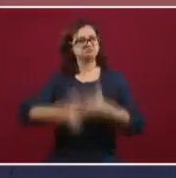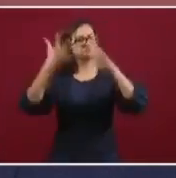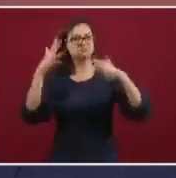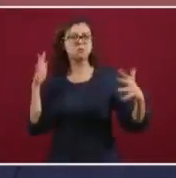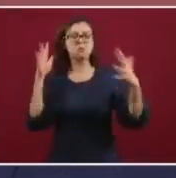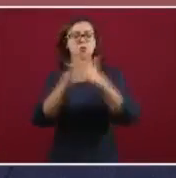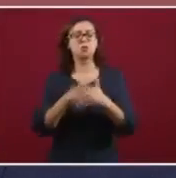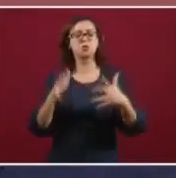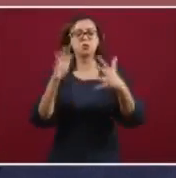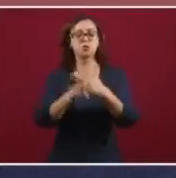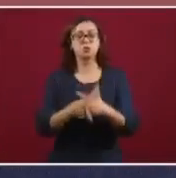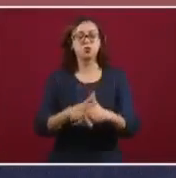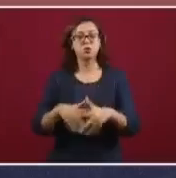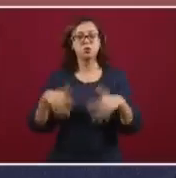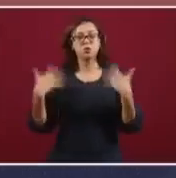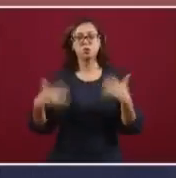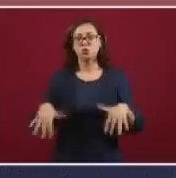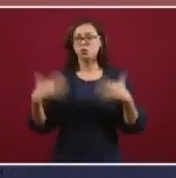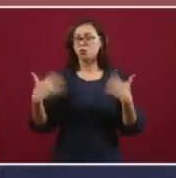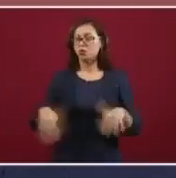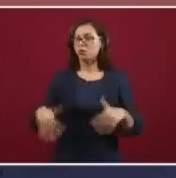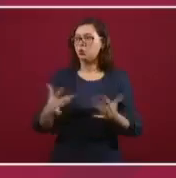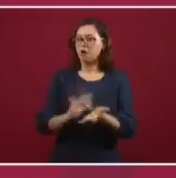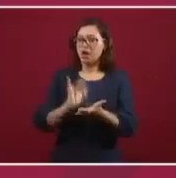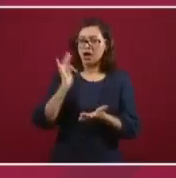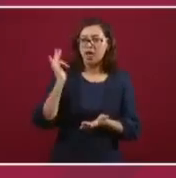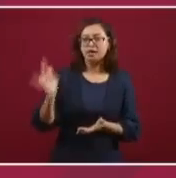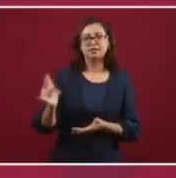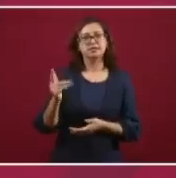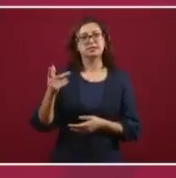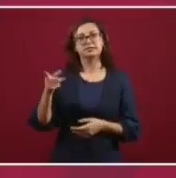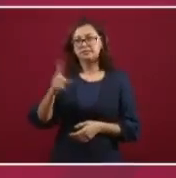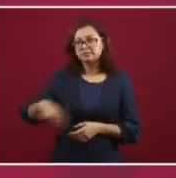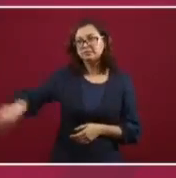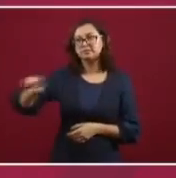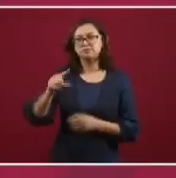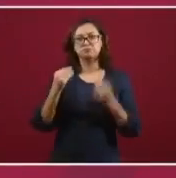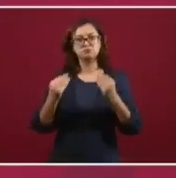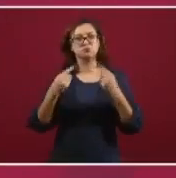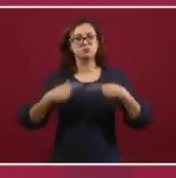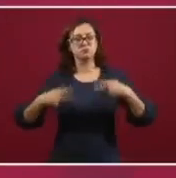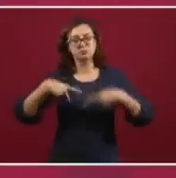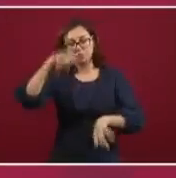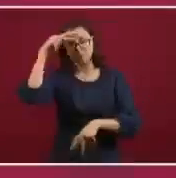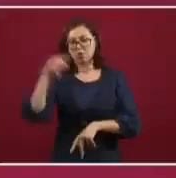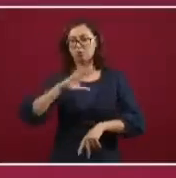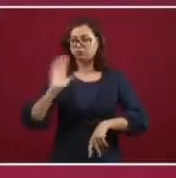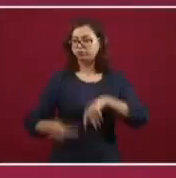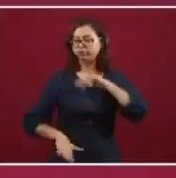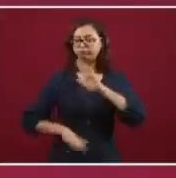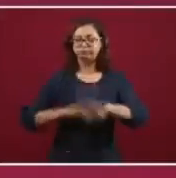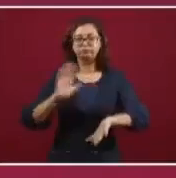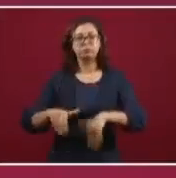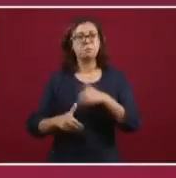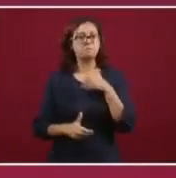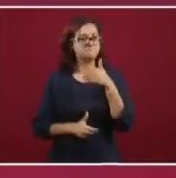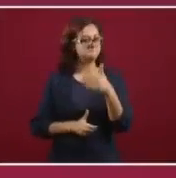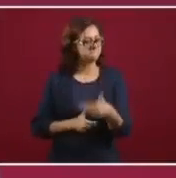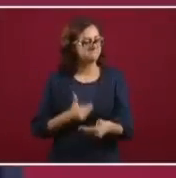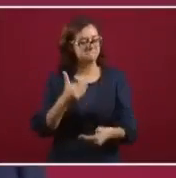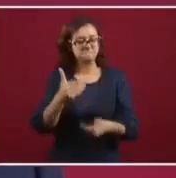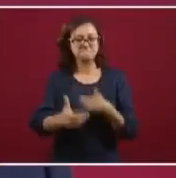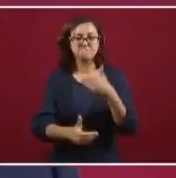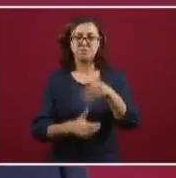Y gracias a esa revolución y al sacrificio de muchos mexicanos, se avanzó en el